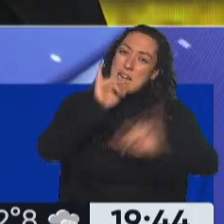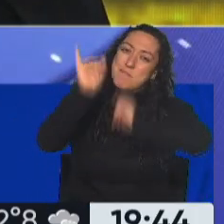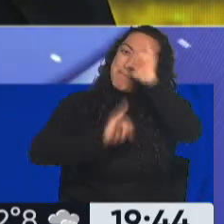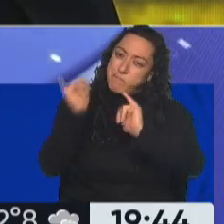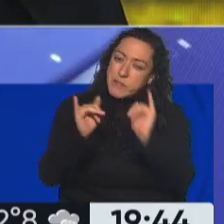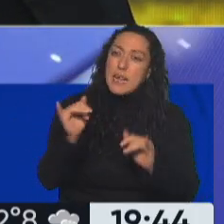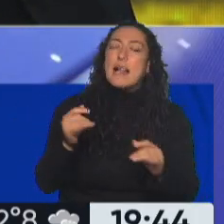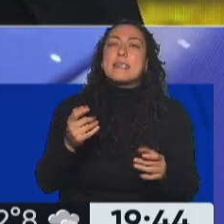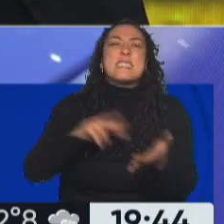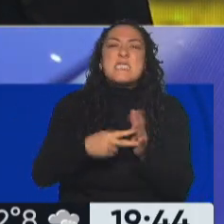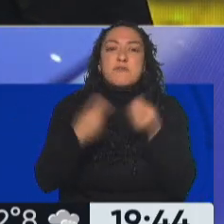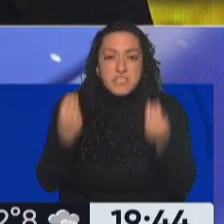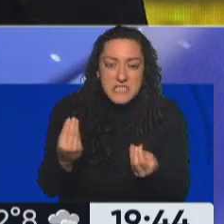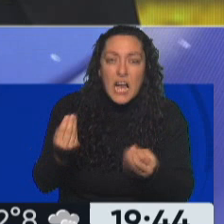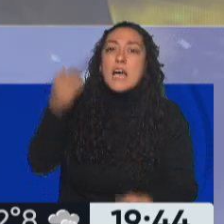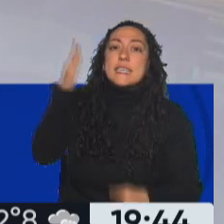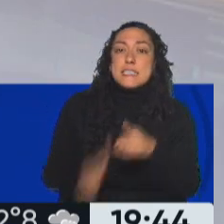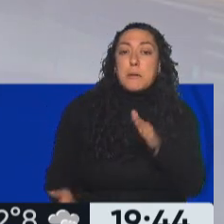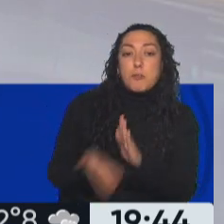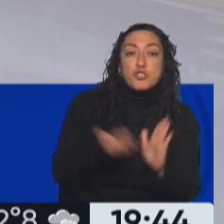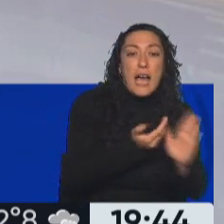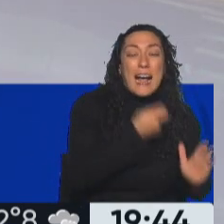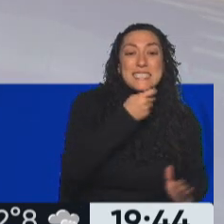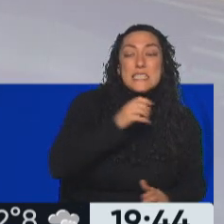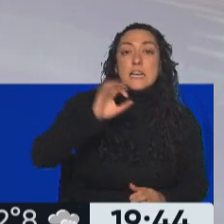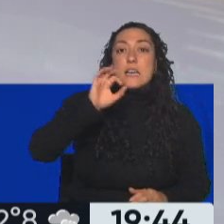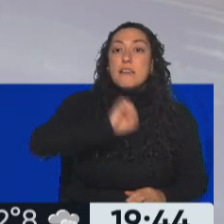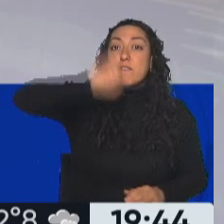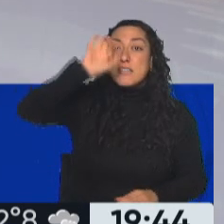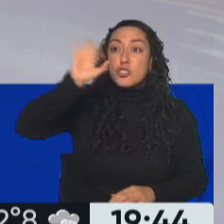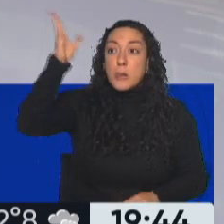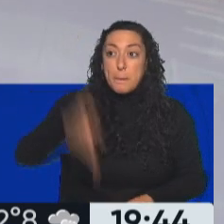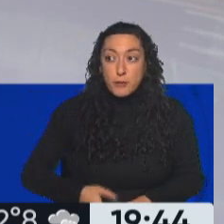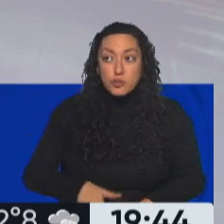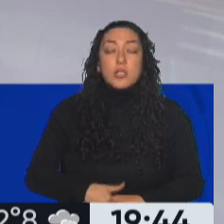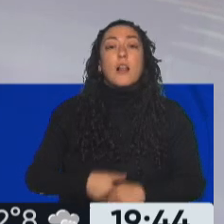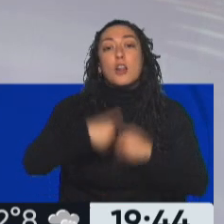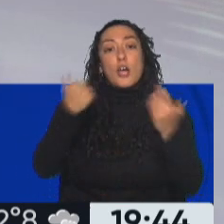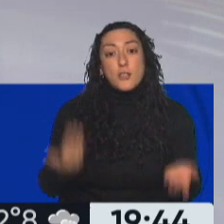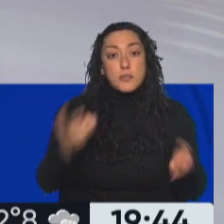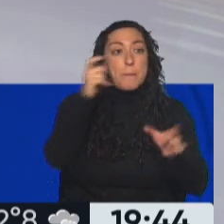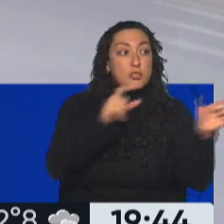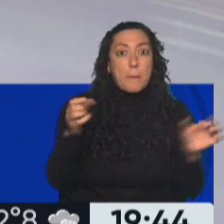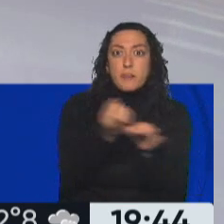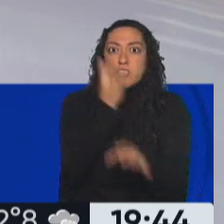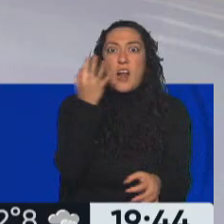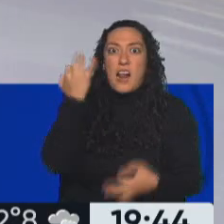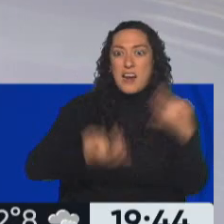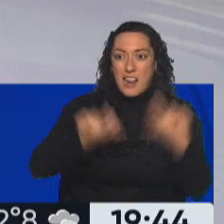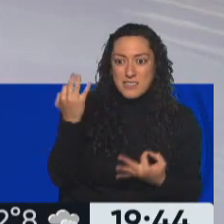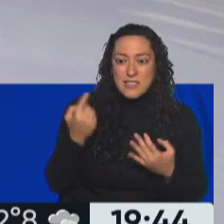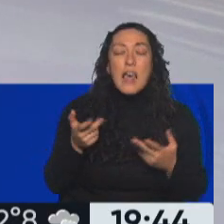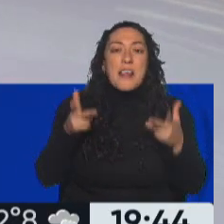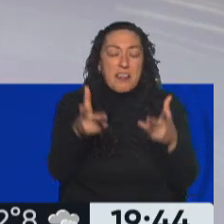decir con eso. El cepo se levanta cuando la inflación llega al 0%. Y bueno, hubo muchos analistas, ¿no?, que decían, bueno, pero con una